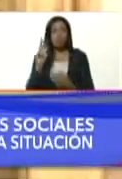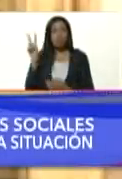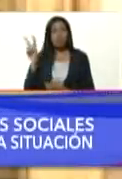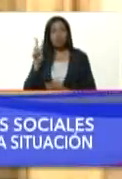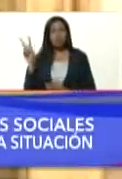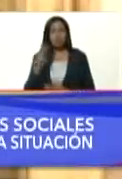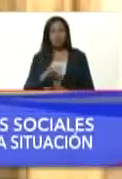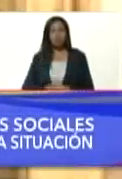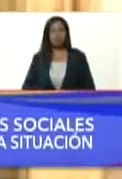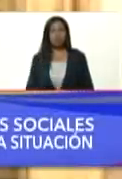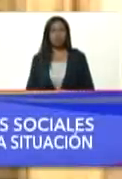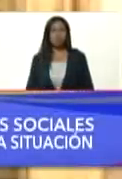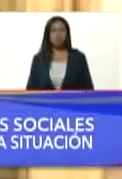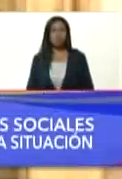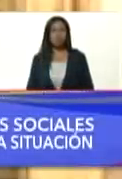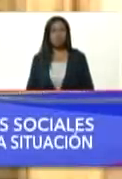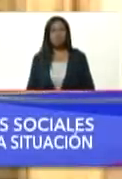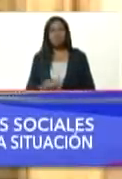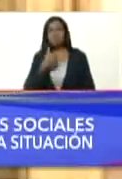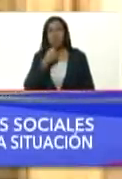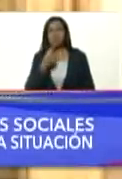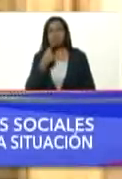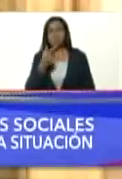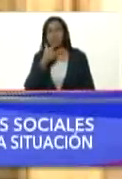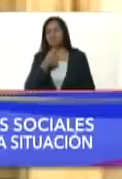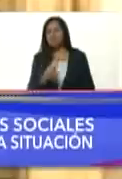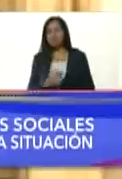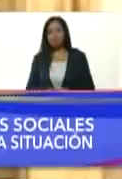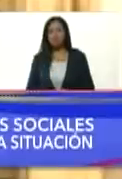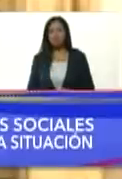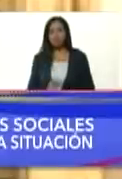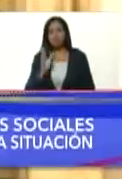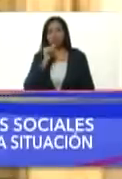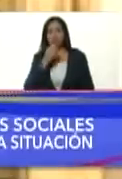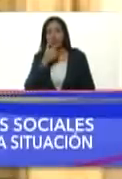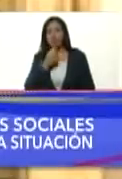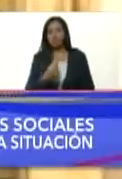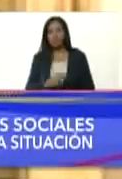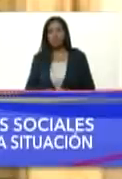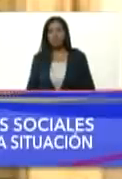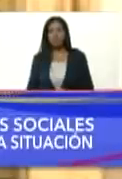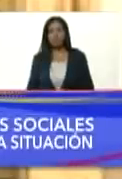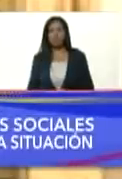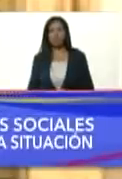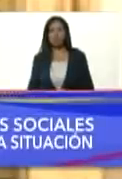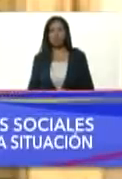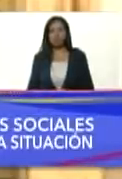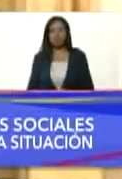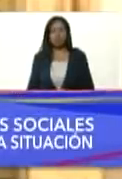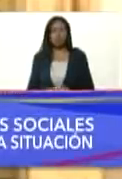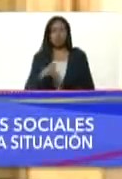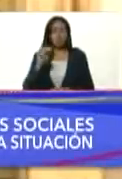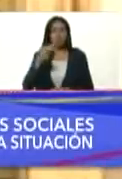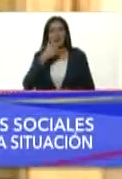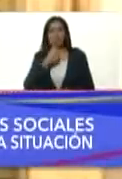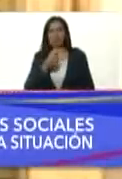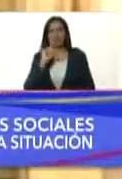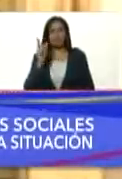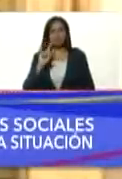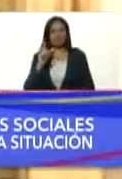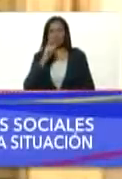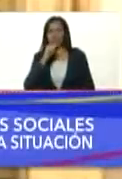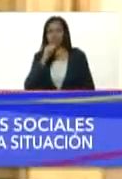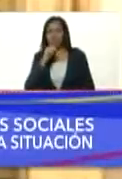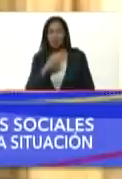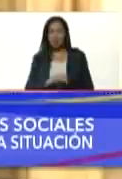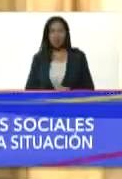venezolana. Fácil no es, ni va a ser,